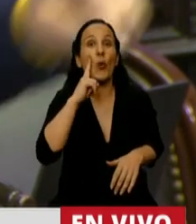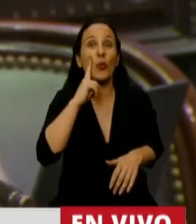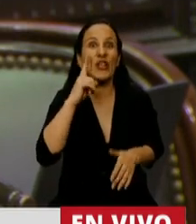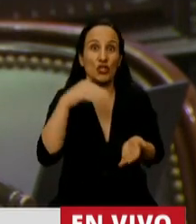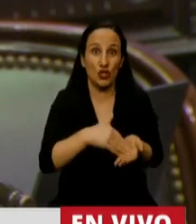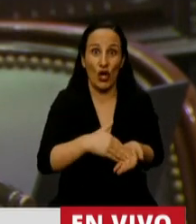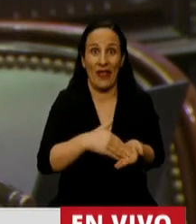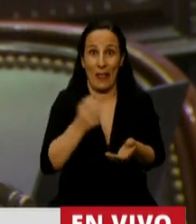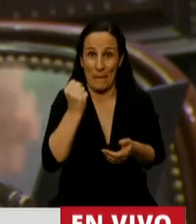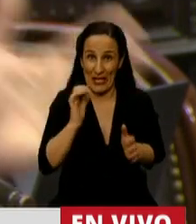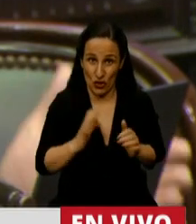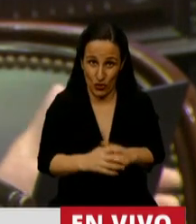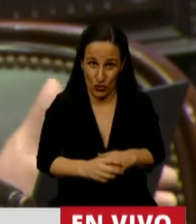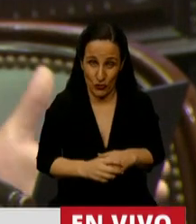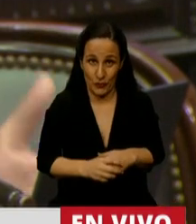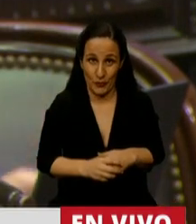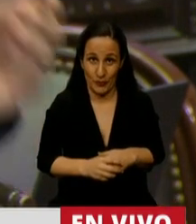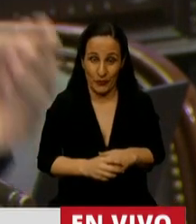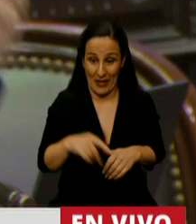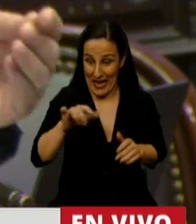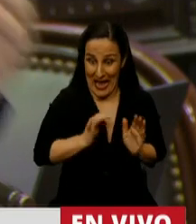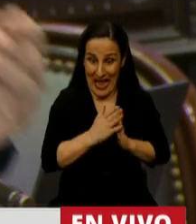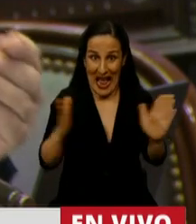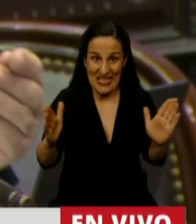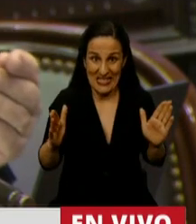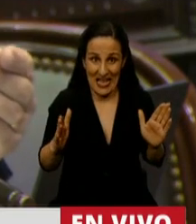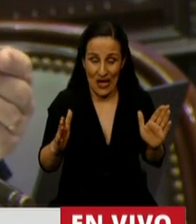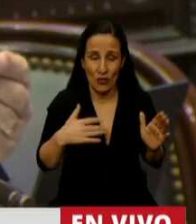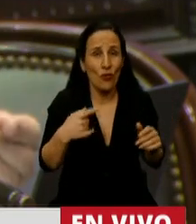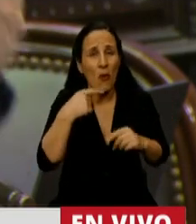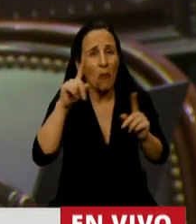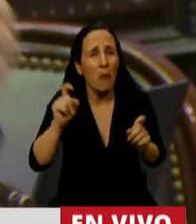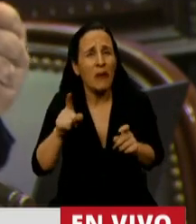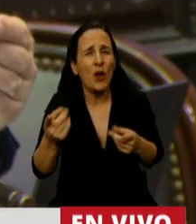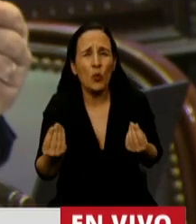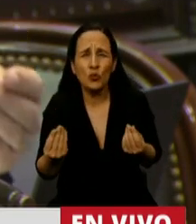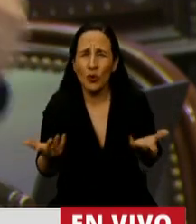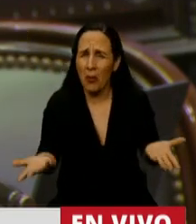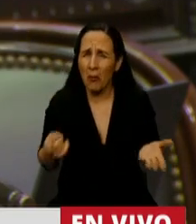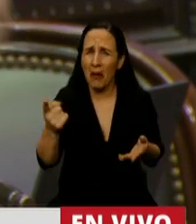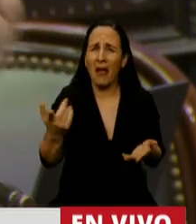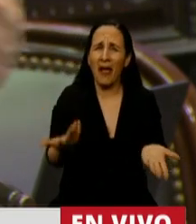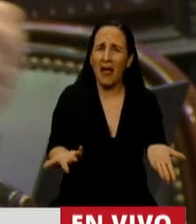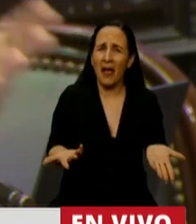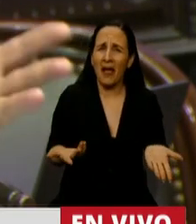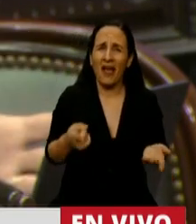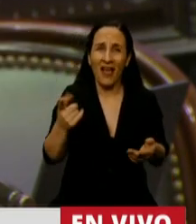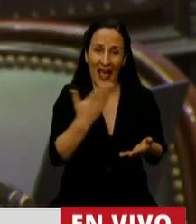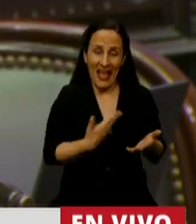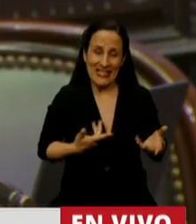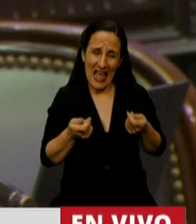este año y la pregunta es por qué hacen con el estado lo que no hacen en sus